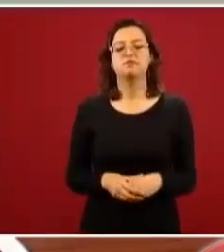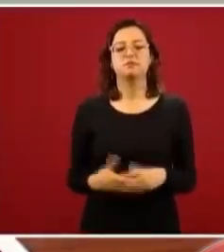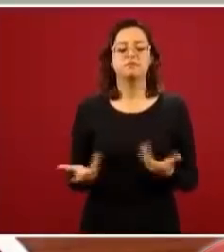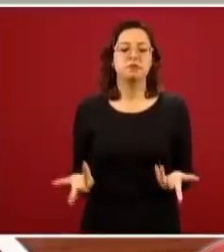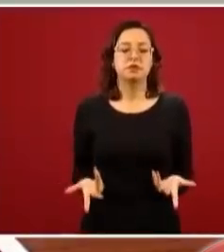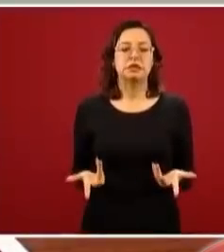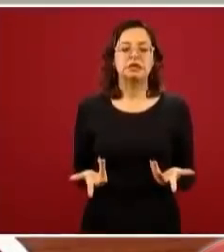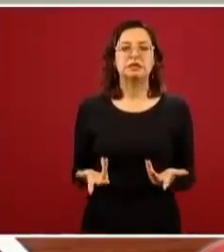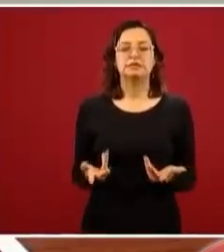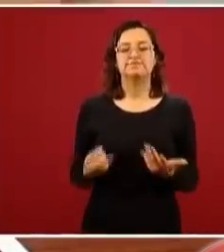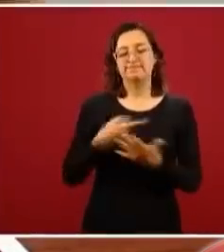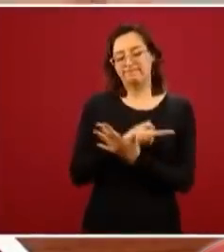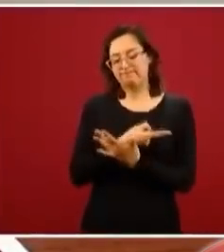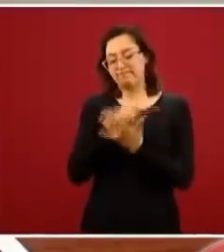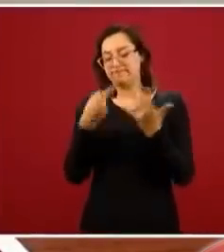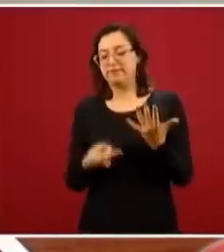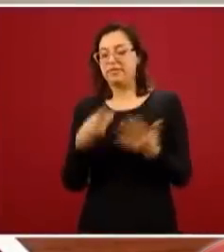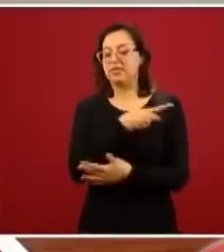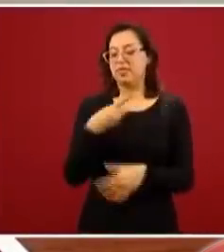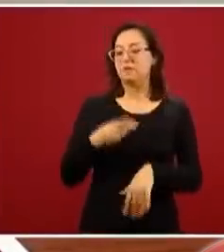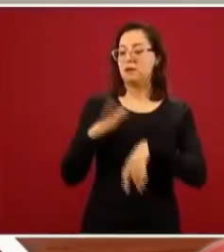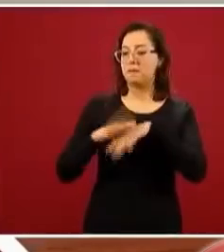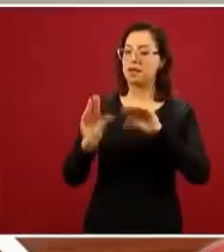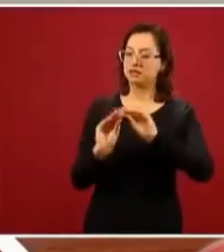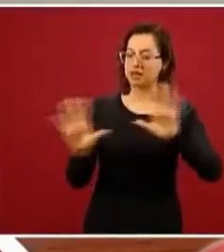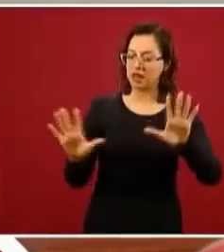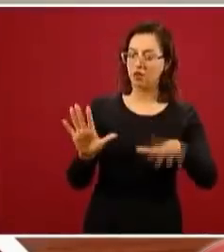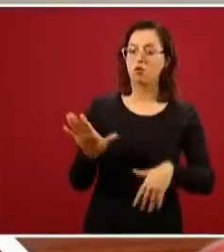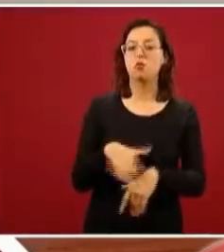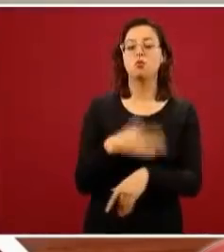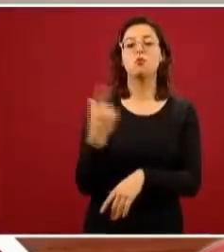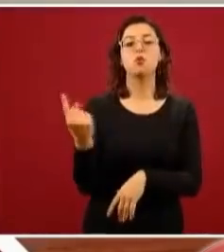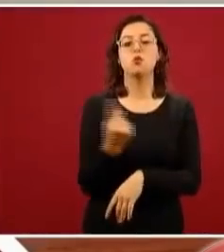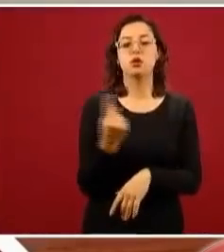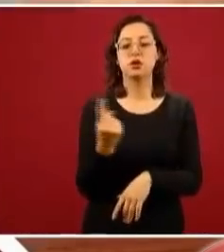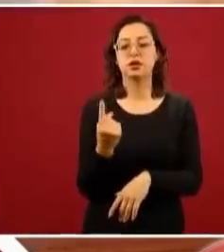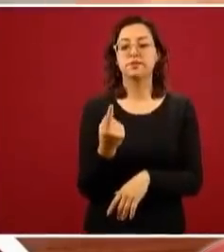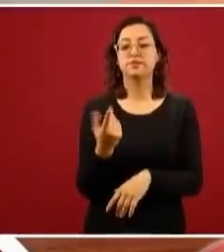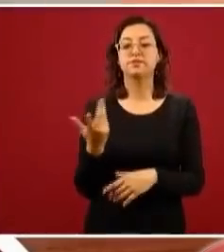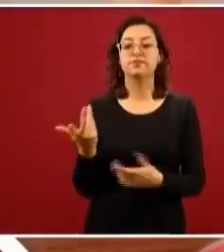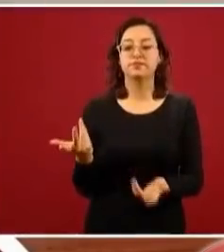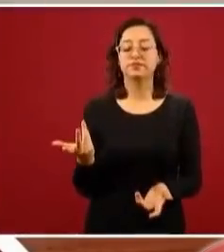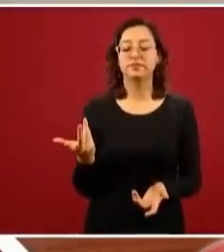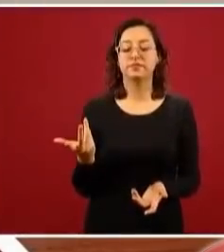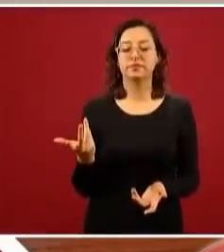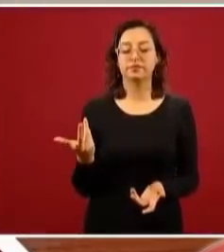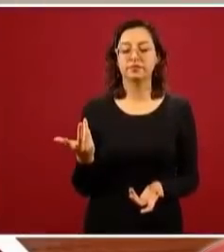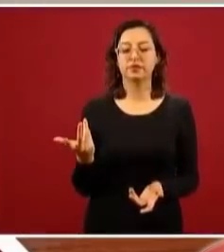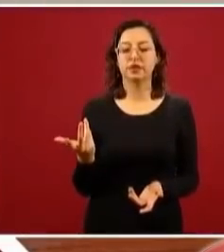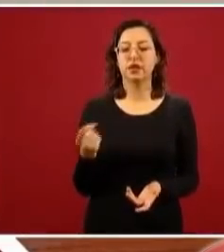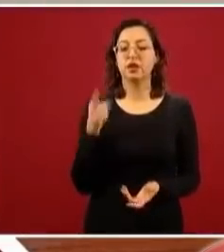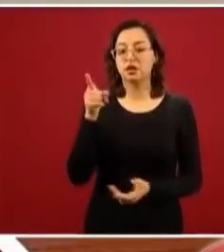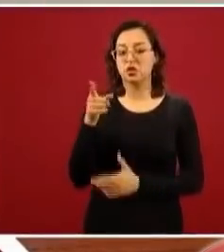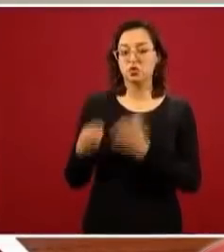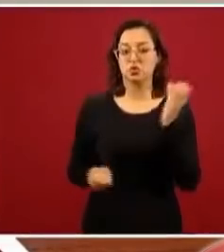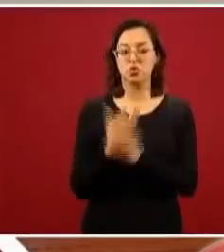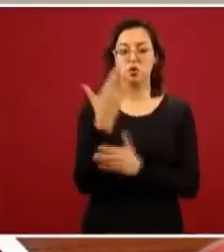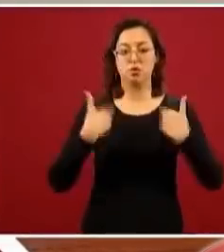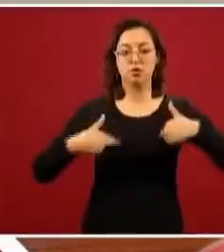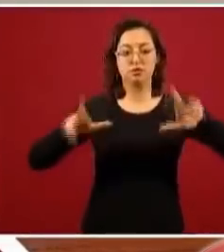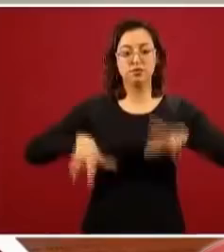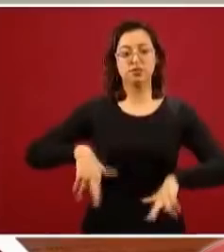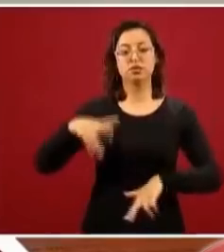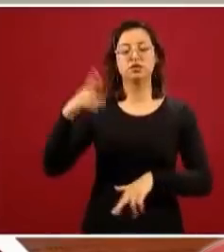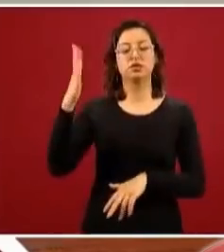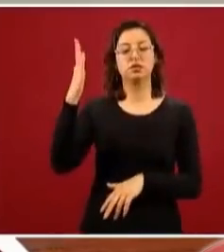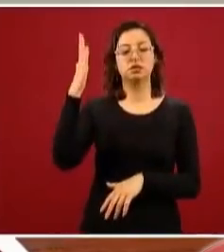interesa aclarar, porque solicitaron, y fue una instrucción mía, que el nuevo representante en Sonora,